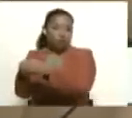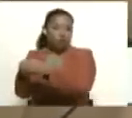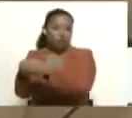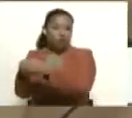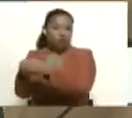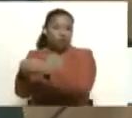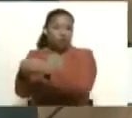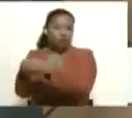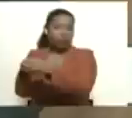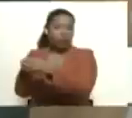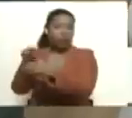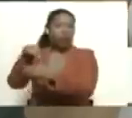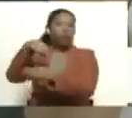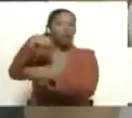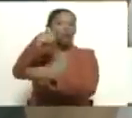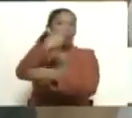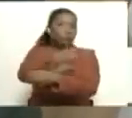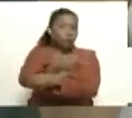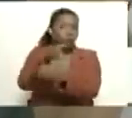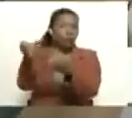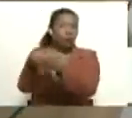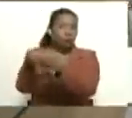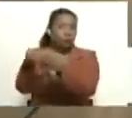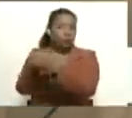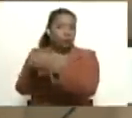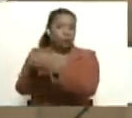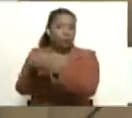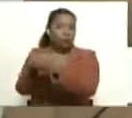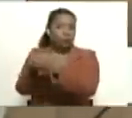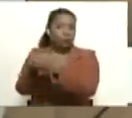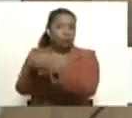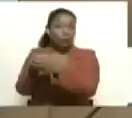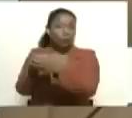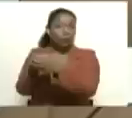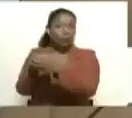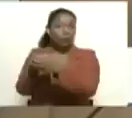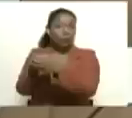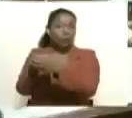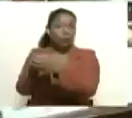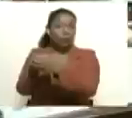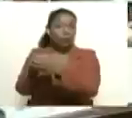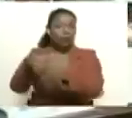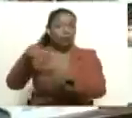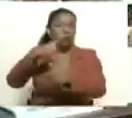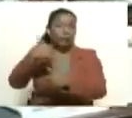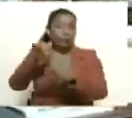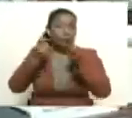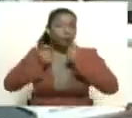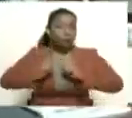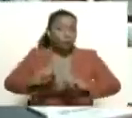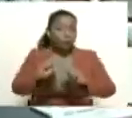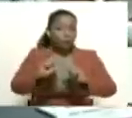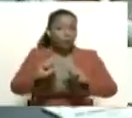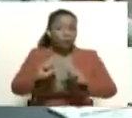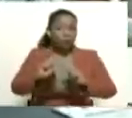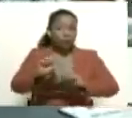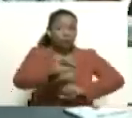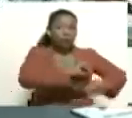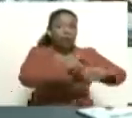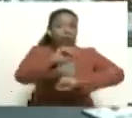En alguna parte estaban el 23 de febrero de 2019, cuando intentaron una